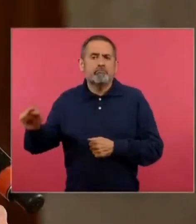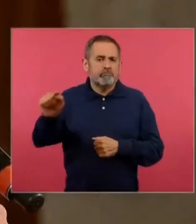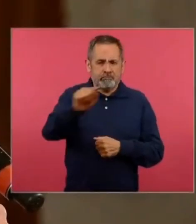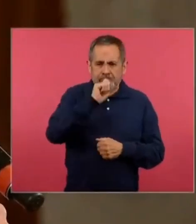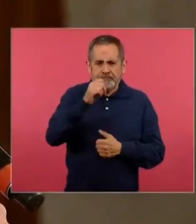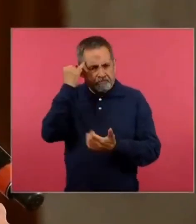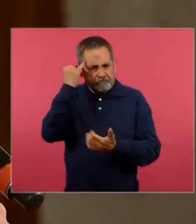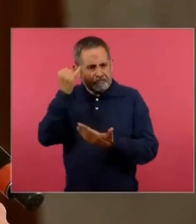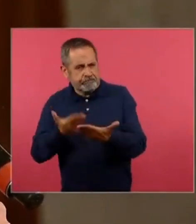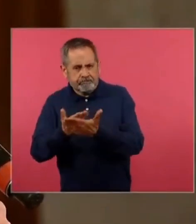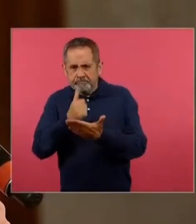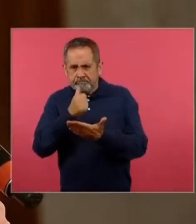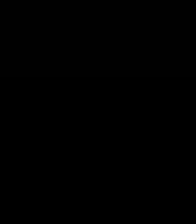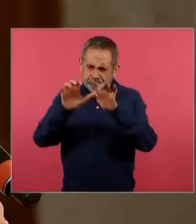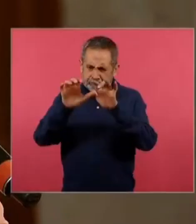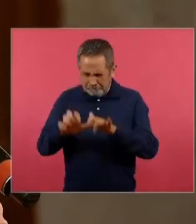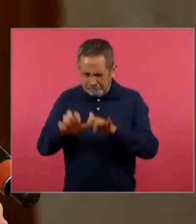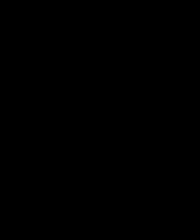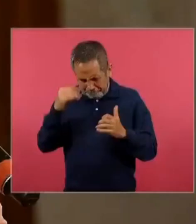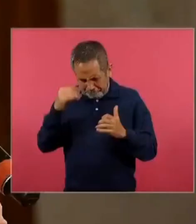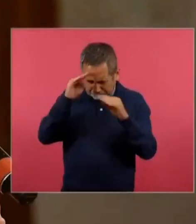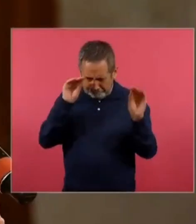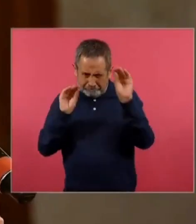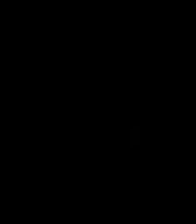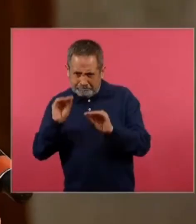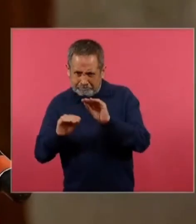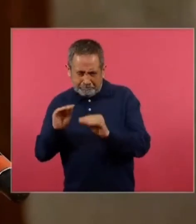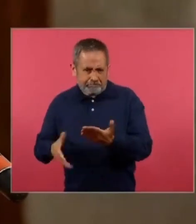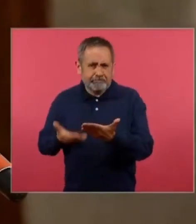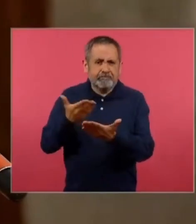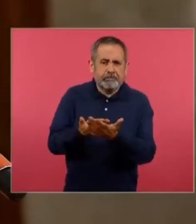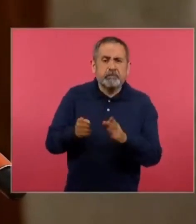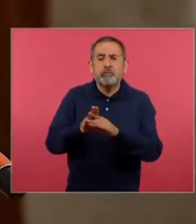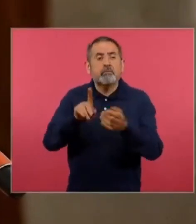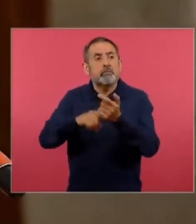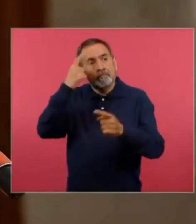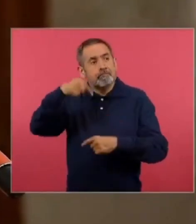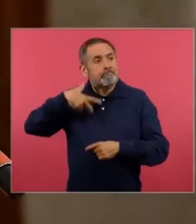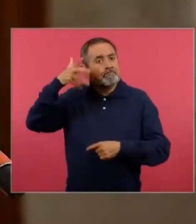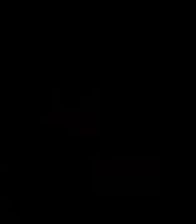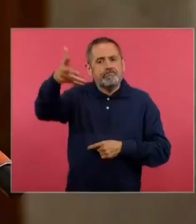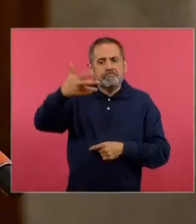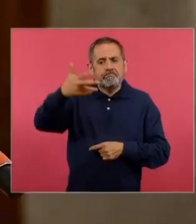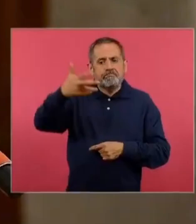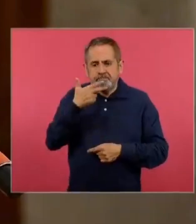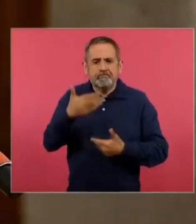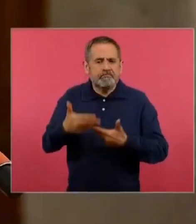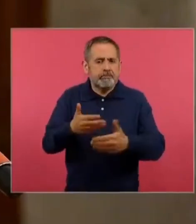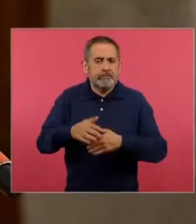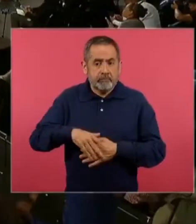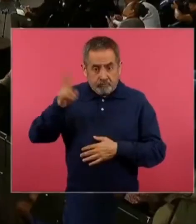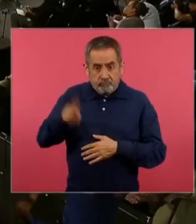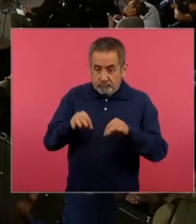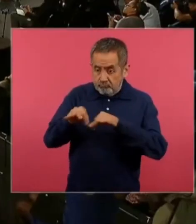oportunidad de escribir, de pensar en nuestros alumnos y pensar en un mejor futuro para ellos. Es un trabajo